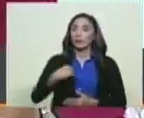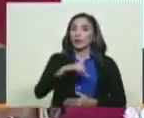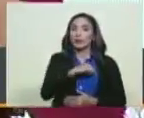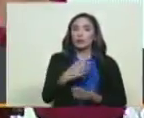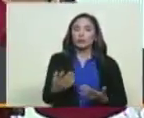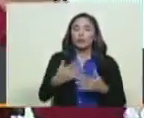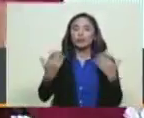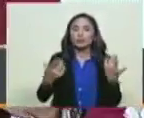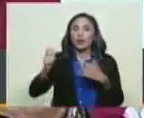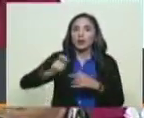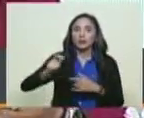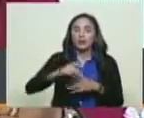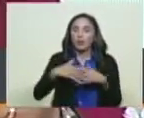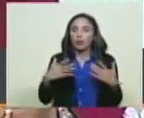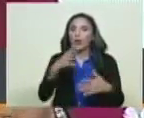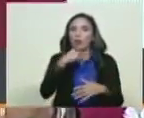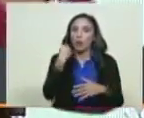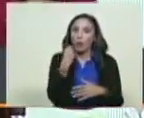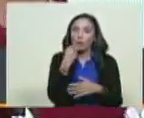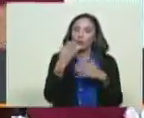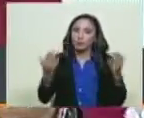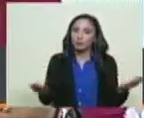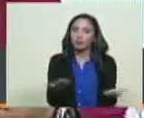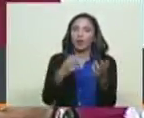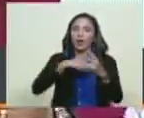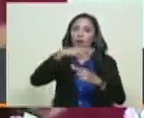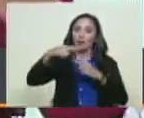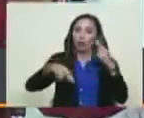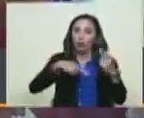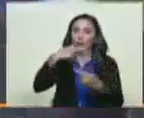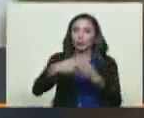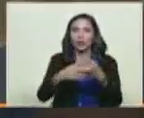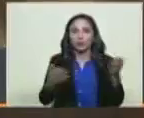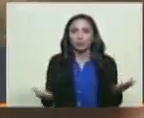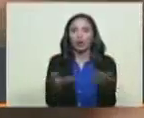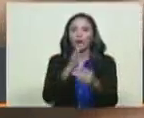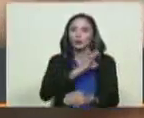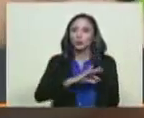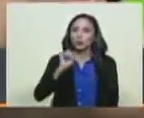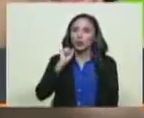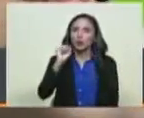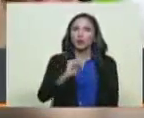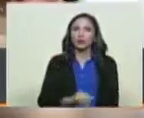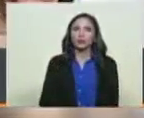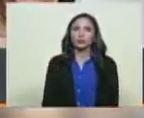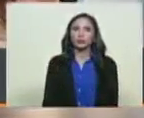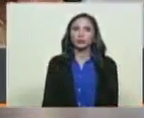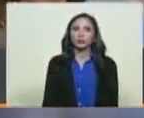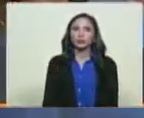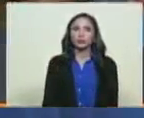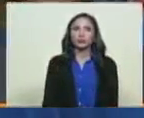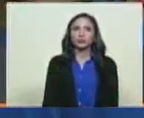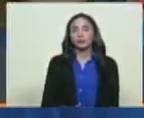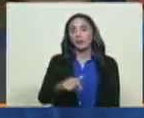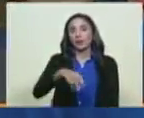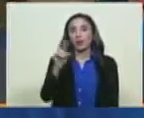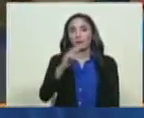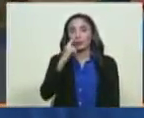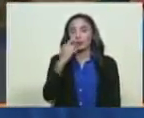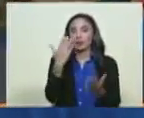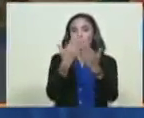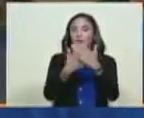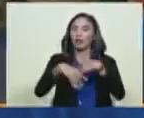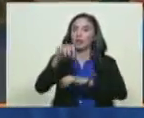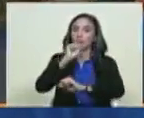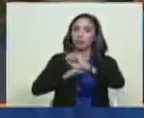una juventud revolucionaria y socialista que en venezuela sea la vanguardia del futuro